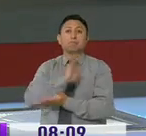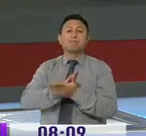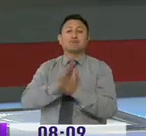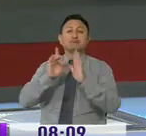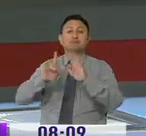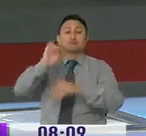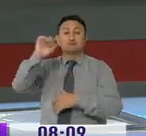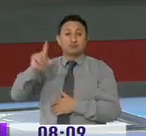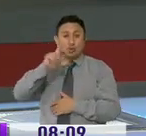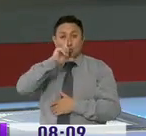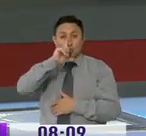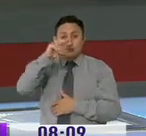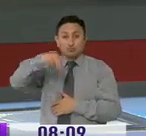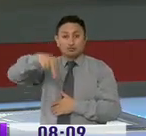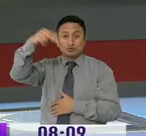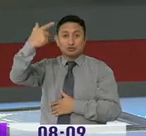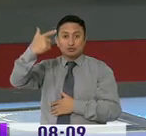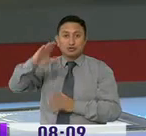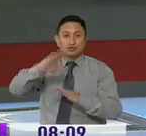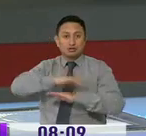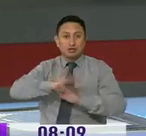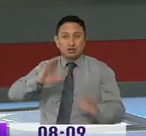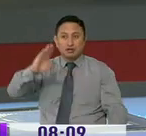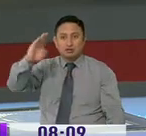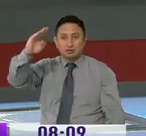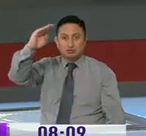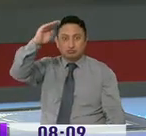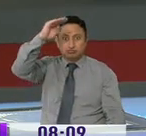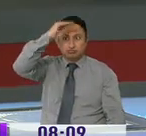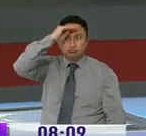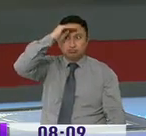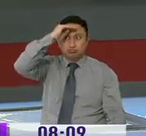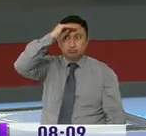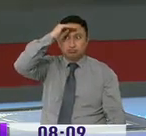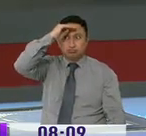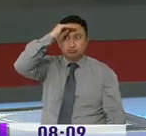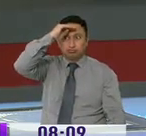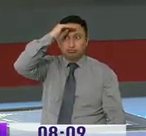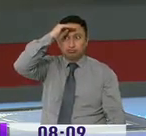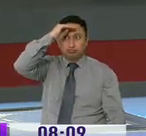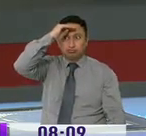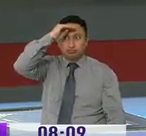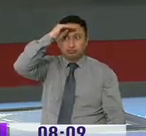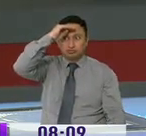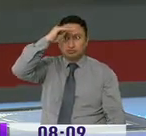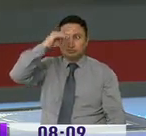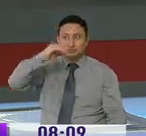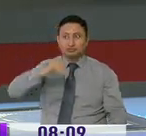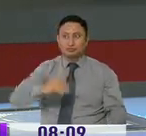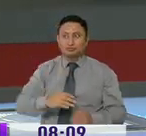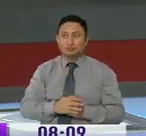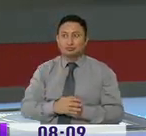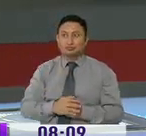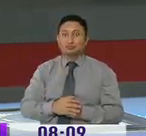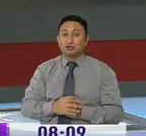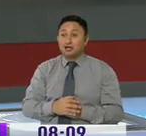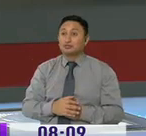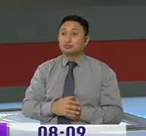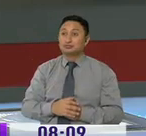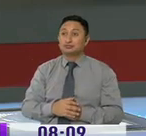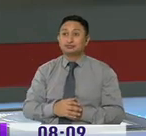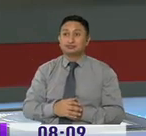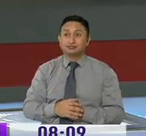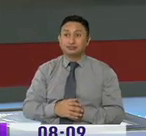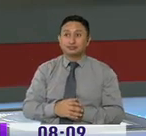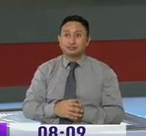Julio, en el norte de Quito, hartos, esta palabra, hartos, tienen basura hasta por acá y aseguran que ver